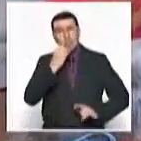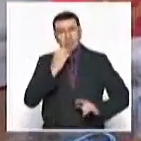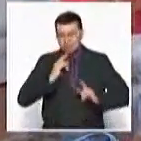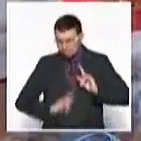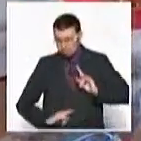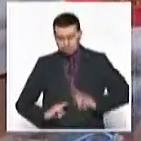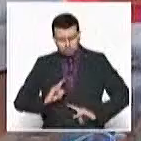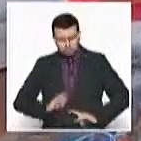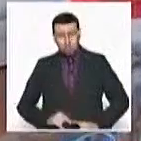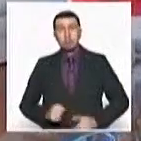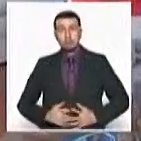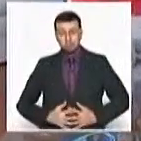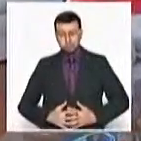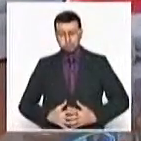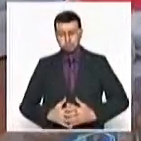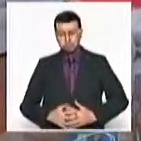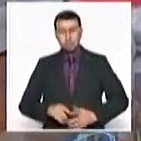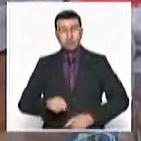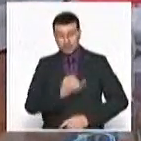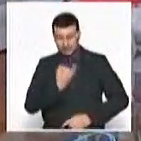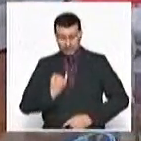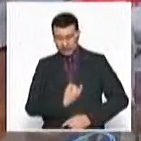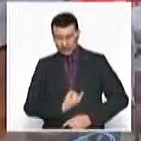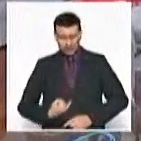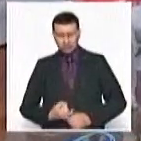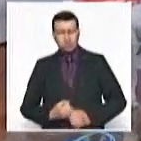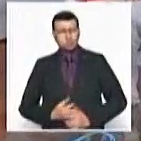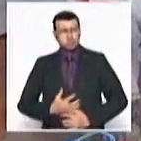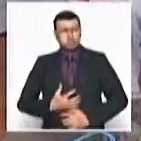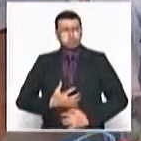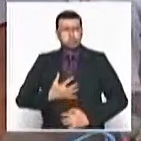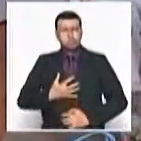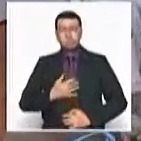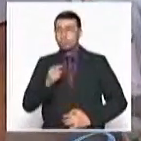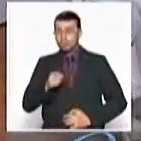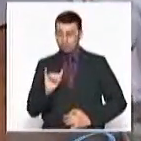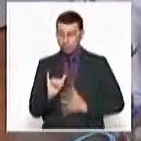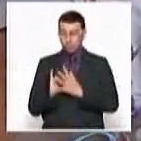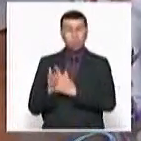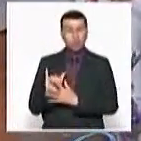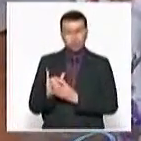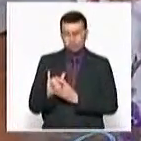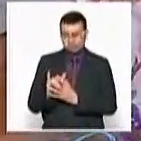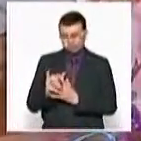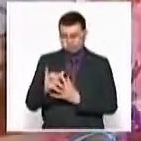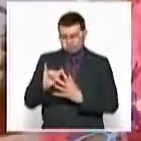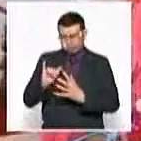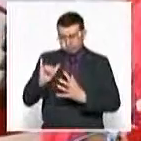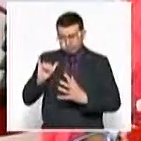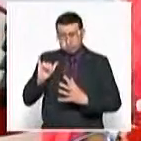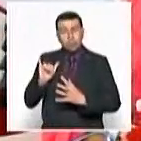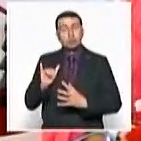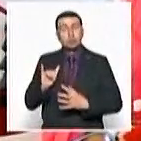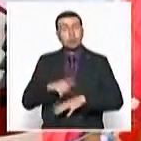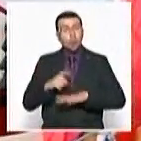creciendo, apretándole el intestino, estirando esas fibras del útero, cambiando toda esa parte hormonal.